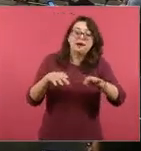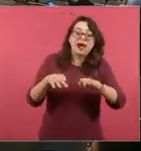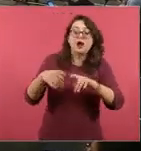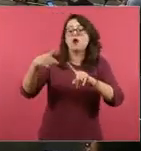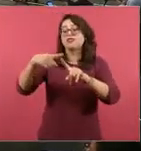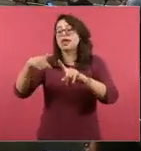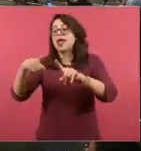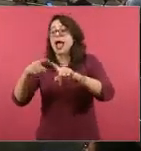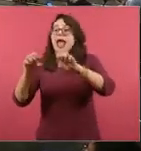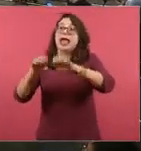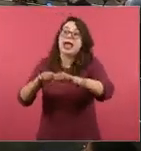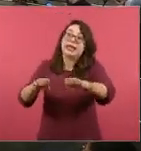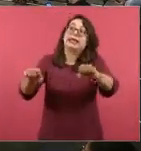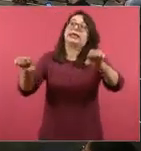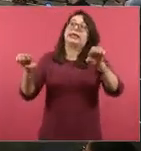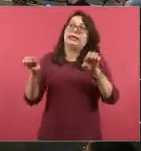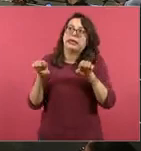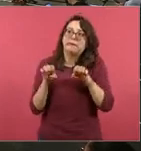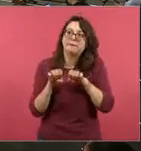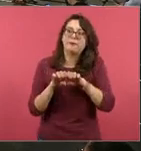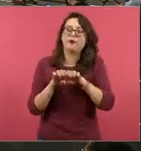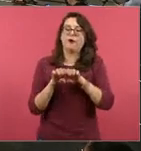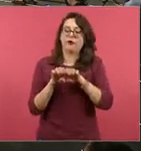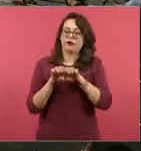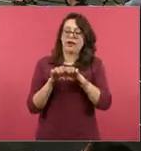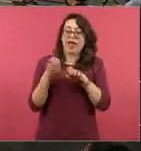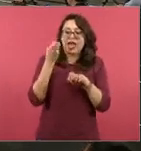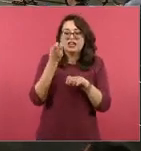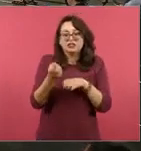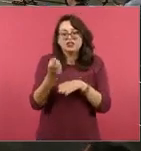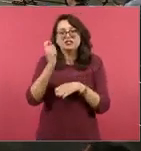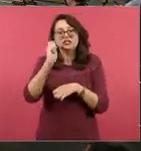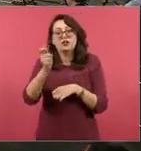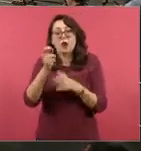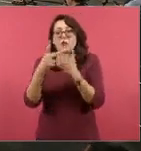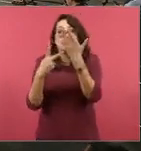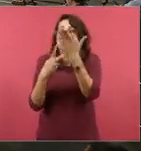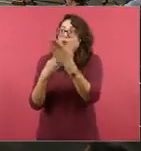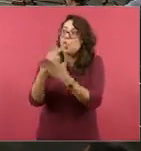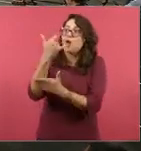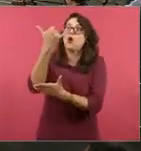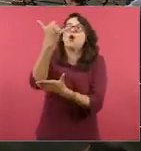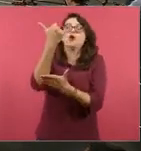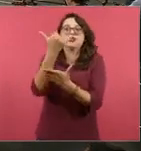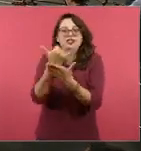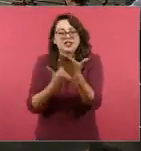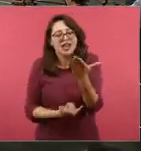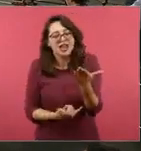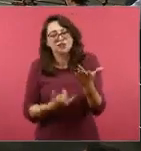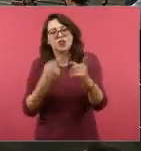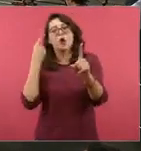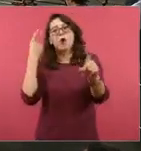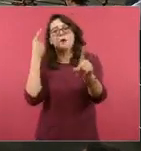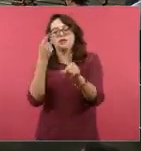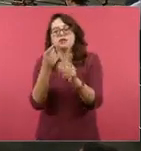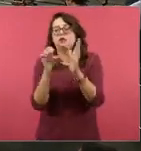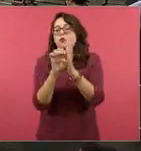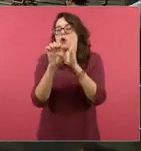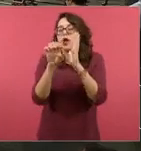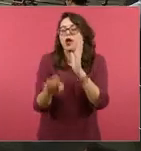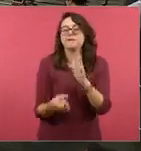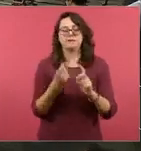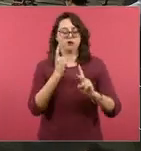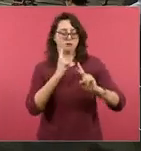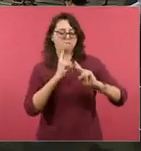una intencionalidad. ¿Y cuál es esa intencionalidad? Que al estar trabajando en matemáticas, cuando se resuelve un